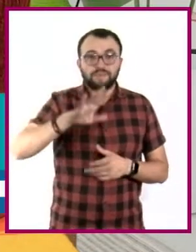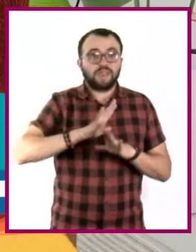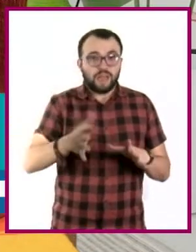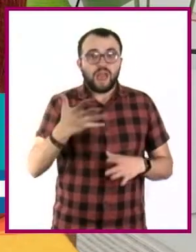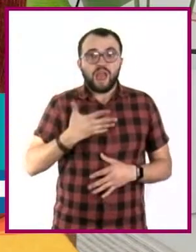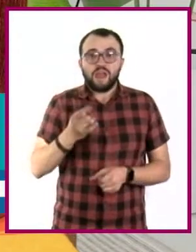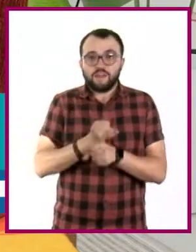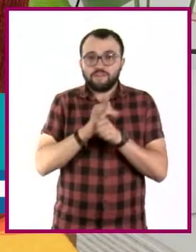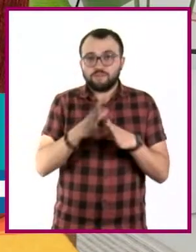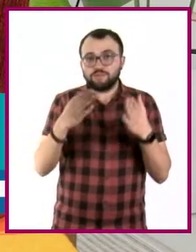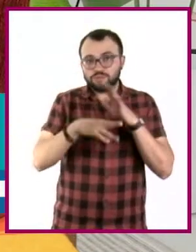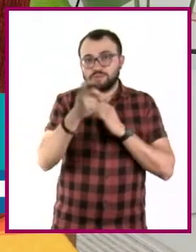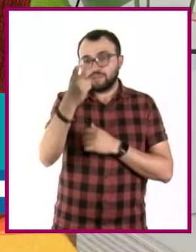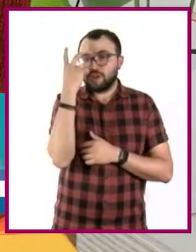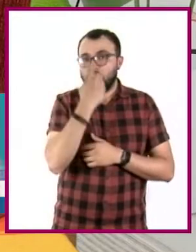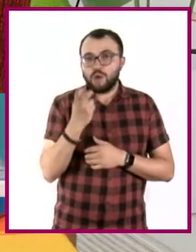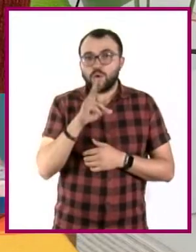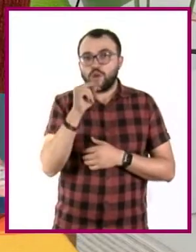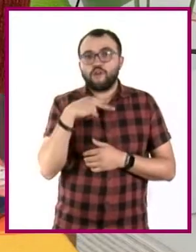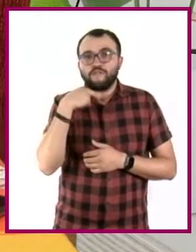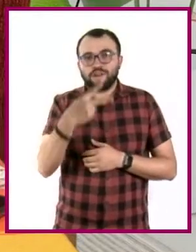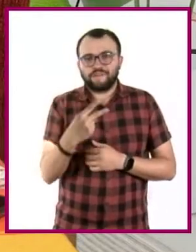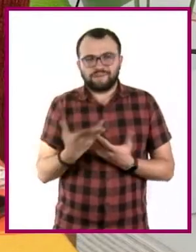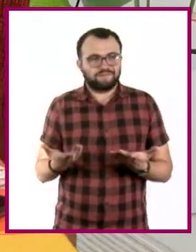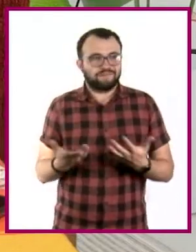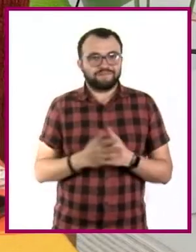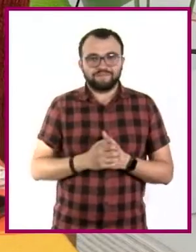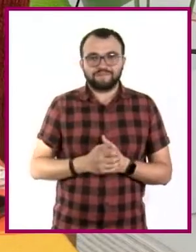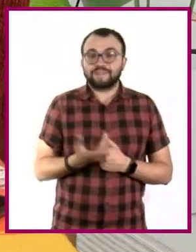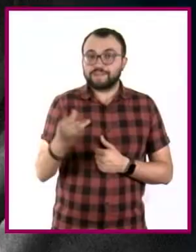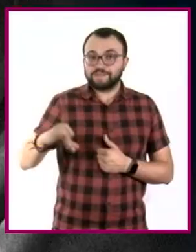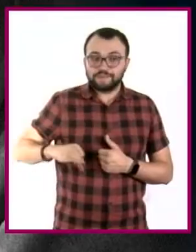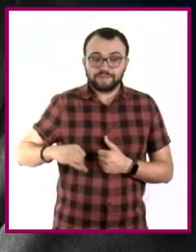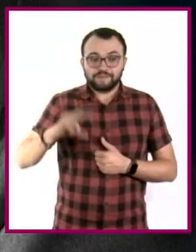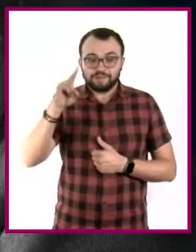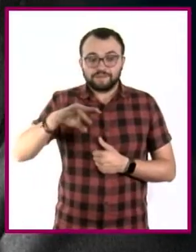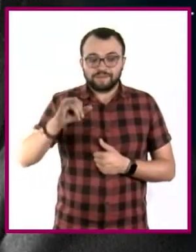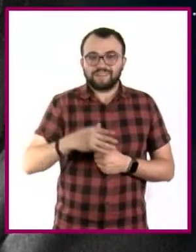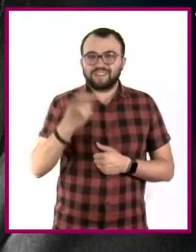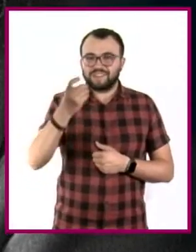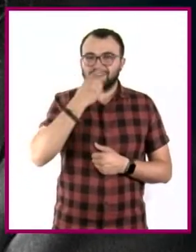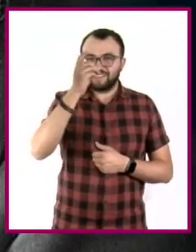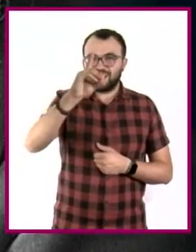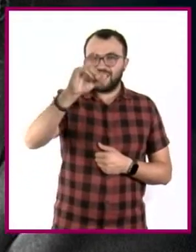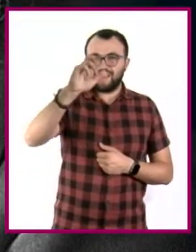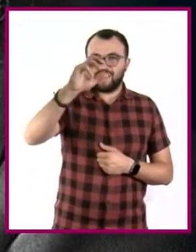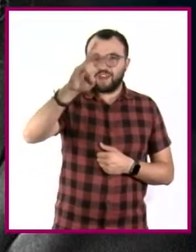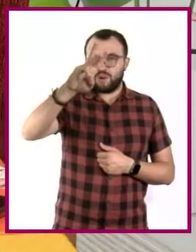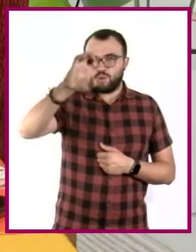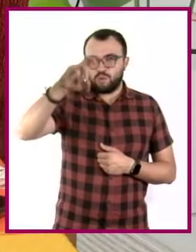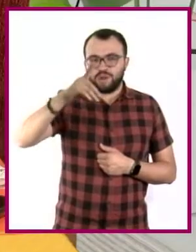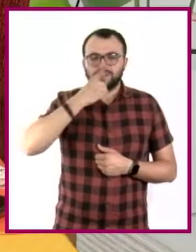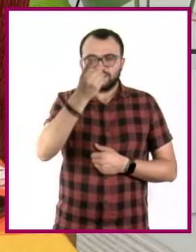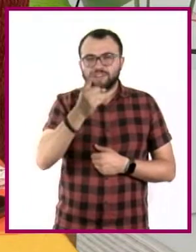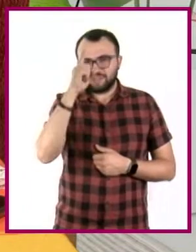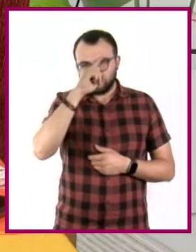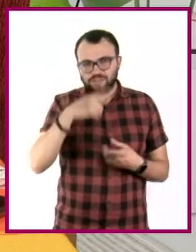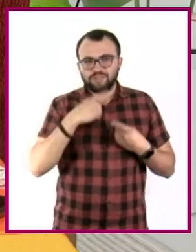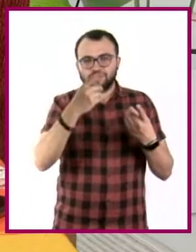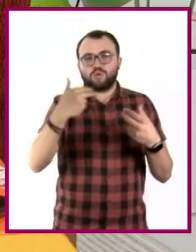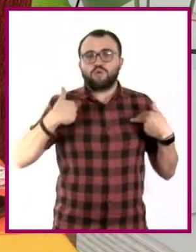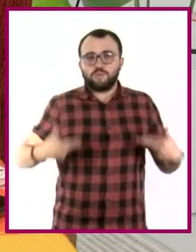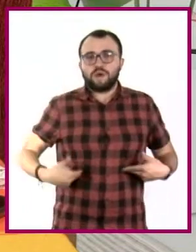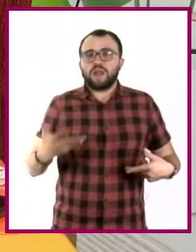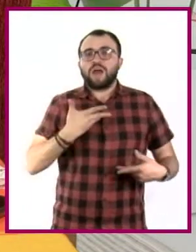tenía información sobre el lenguaje no verbal. Sí, fue interesante. Esto de que Charles Darwin haya sugerido que los humanos